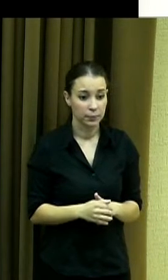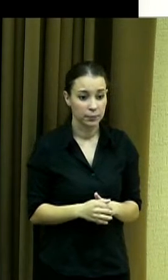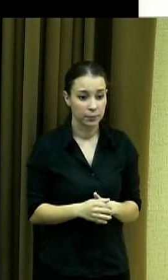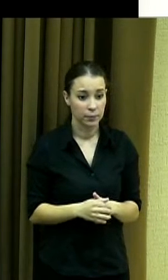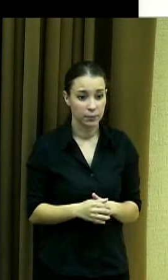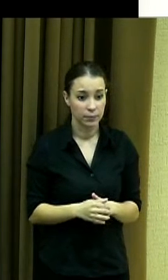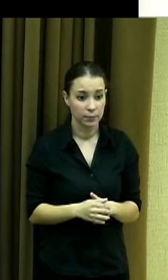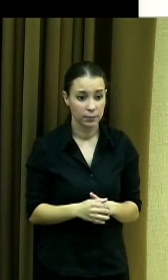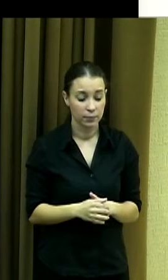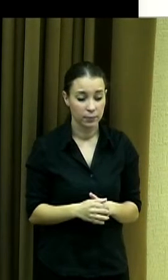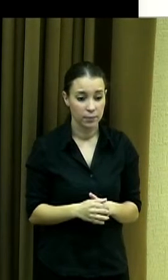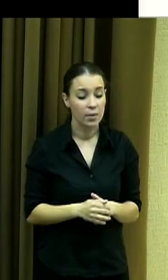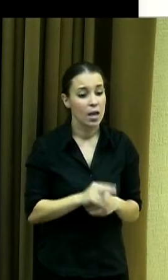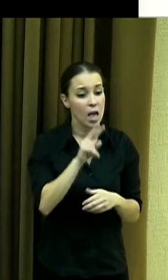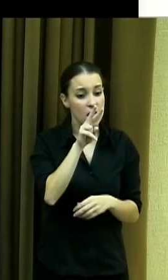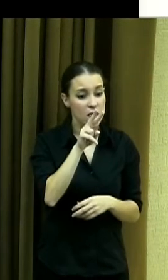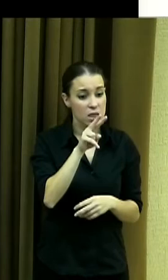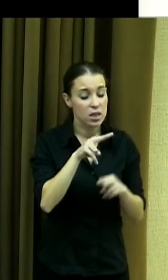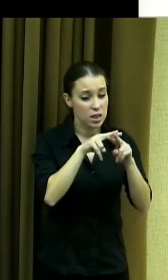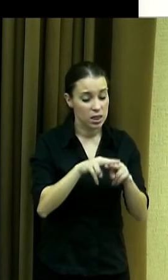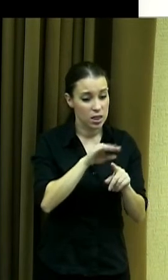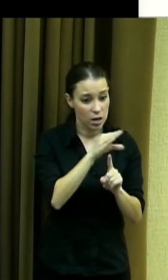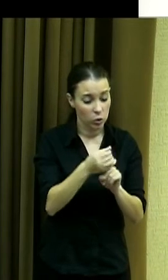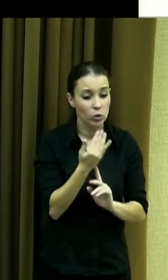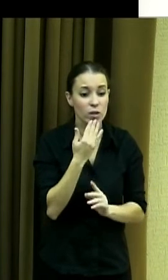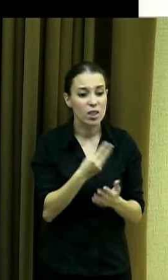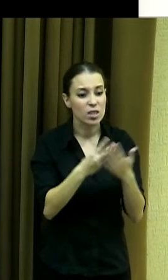el diagnóstico anterior a los 18 años.